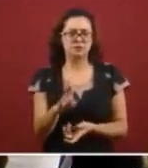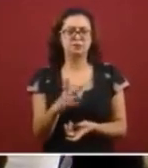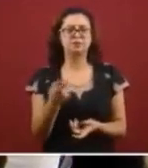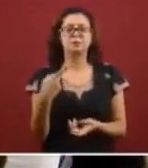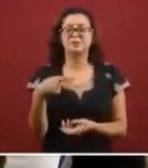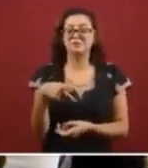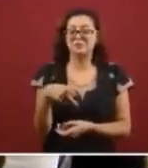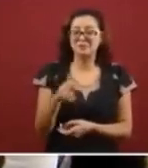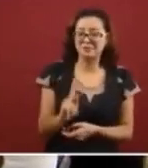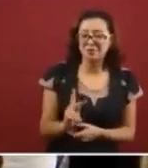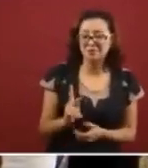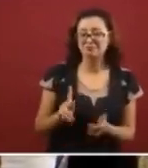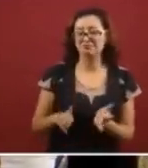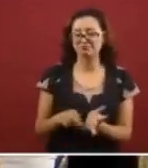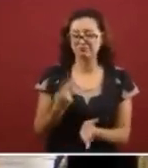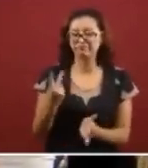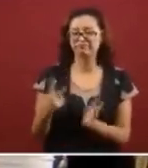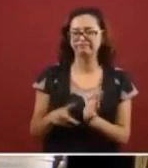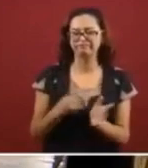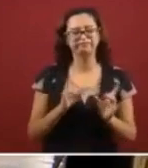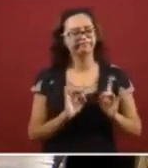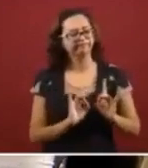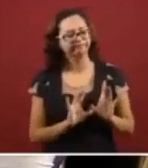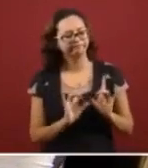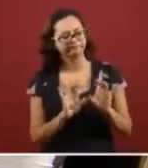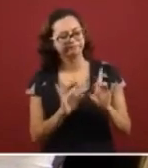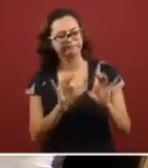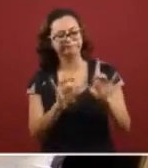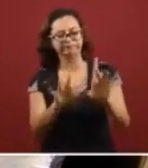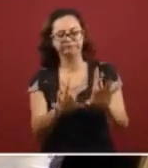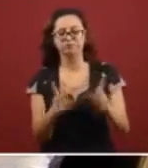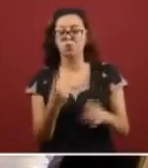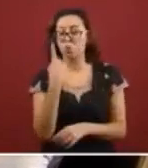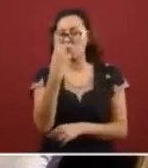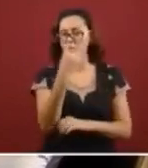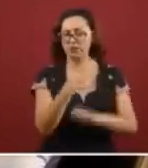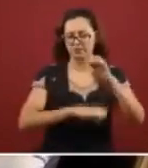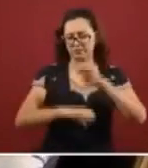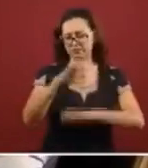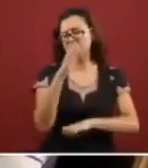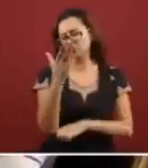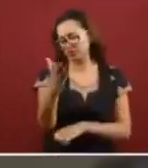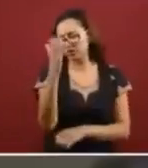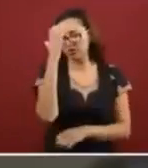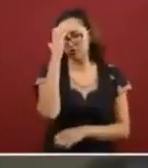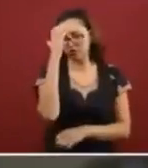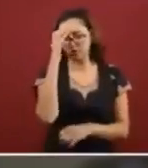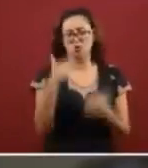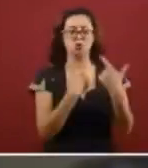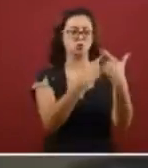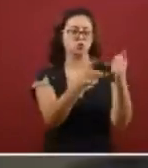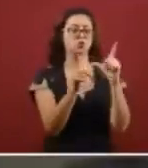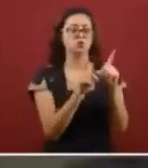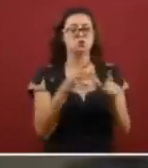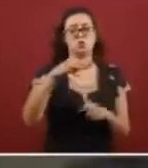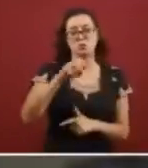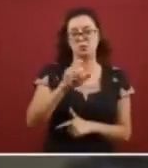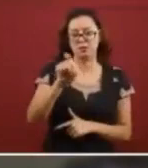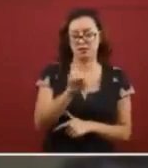una serie de capítulos, episodios, muy en particular con una empresa que usted conoce muy bien, se llama Grupo México. Grupo México,